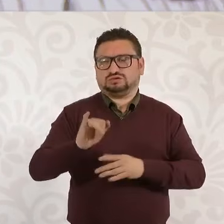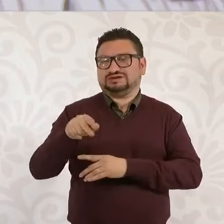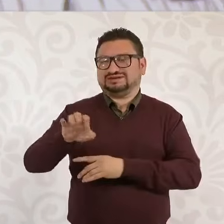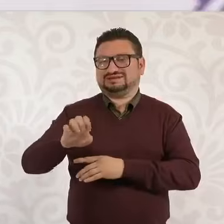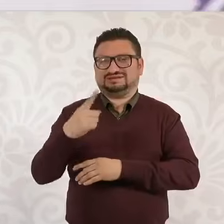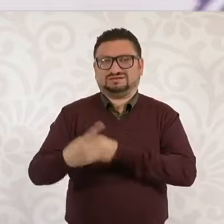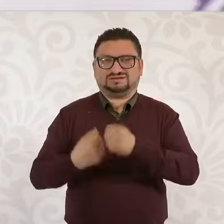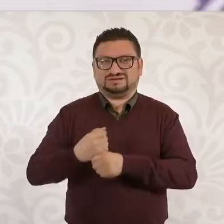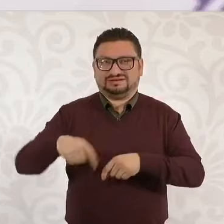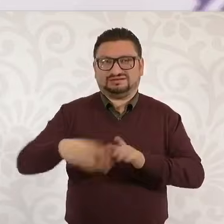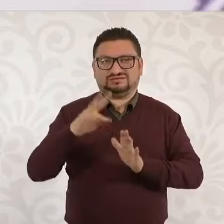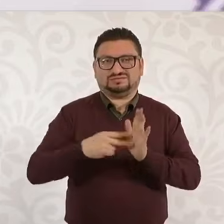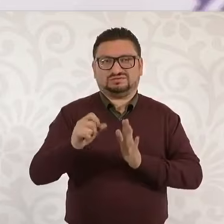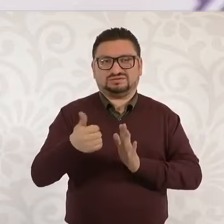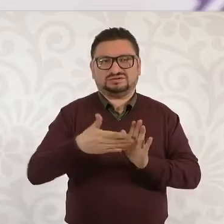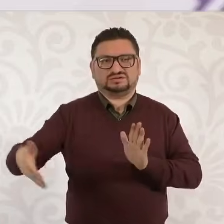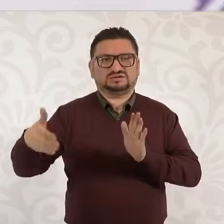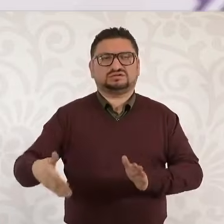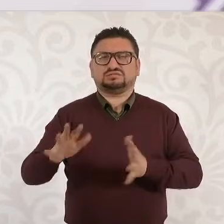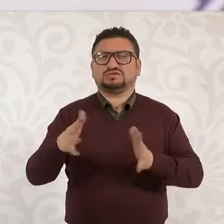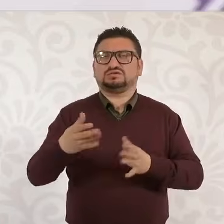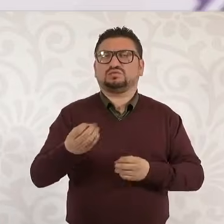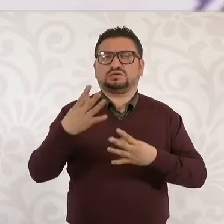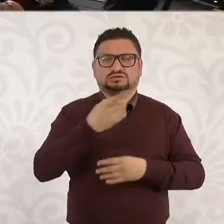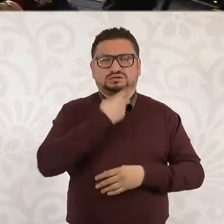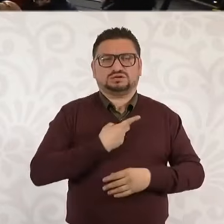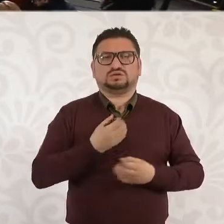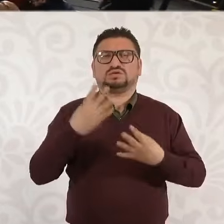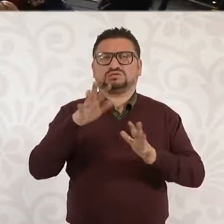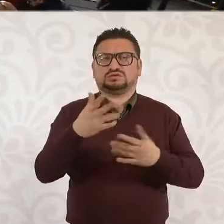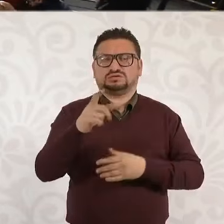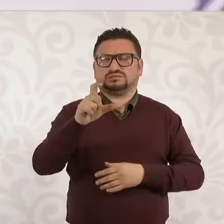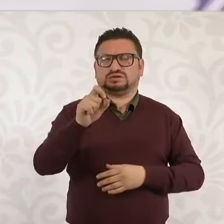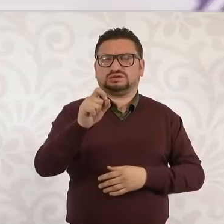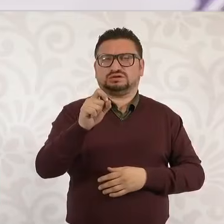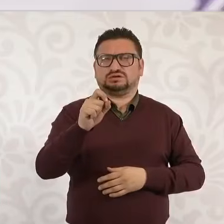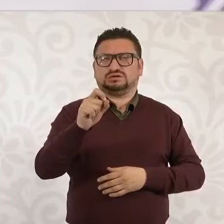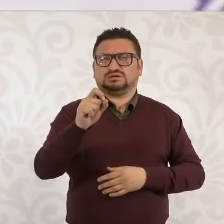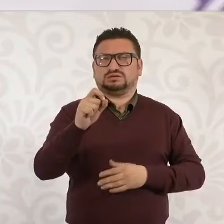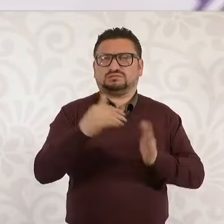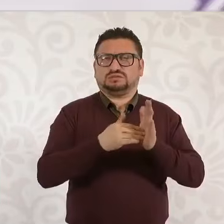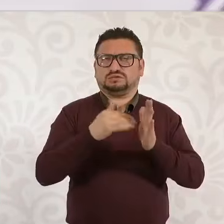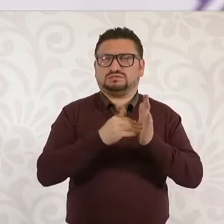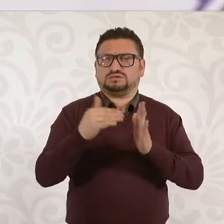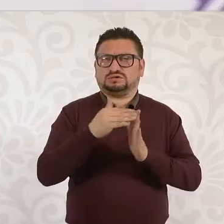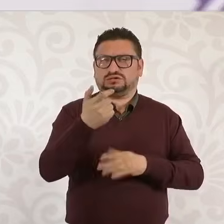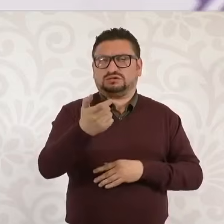tiene un presupuesto, a ver si me lo pueden mandar, creo que de alrededor de 20,000 millones de pesos,